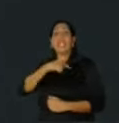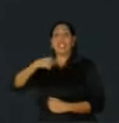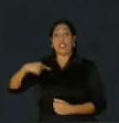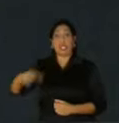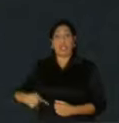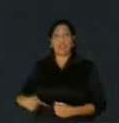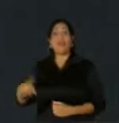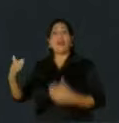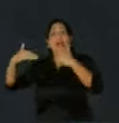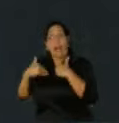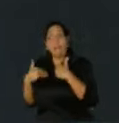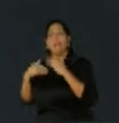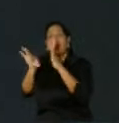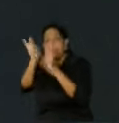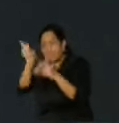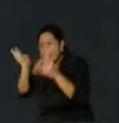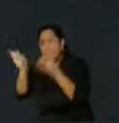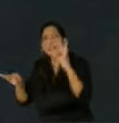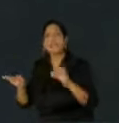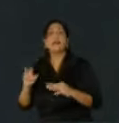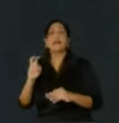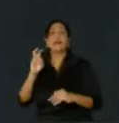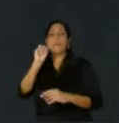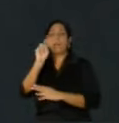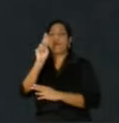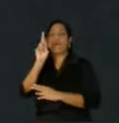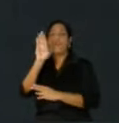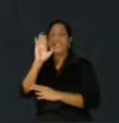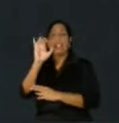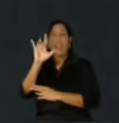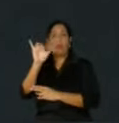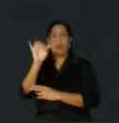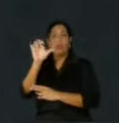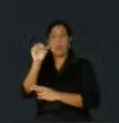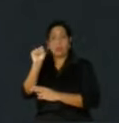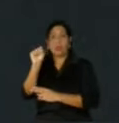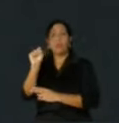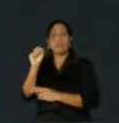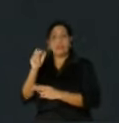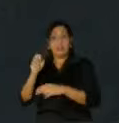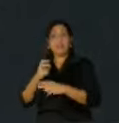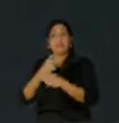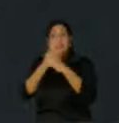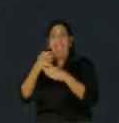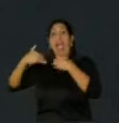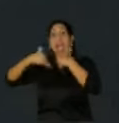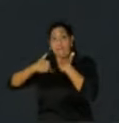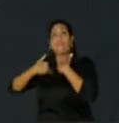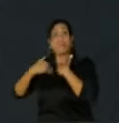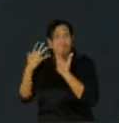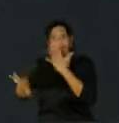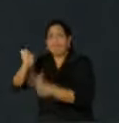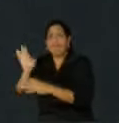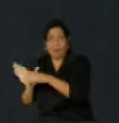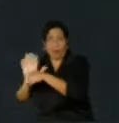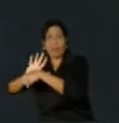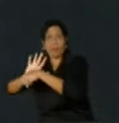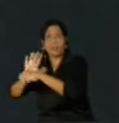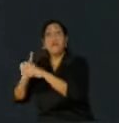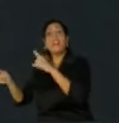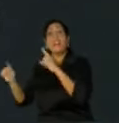existen en otras partes del mundo. Recientemente, la revista Nature Científica publicó que el coronavirus que hoy conocemos que causa